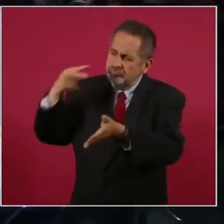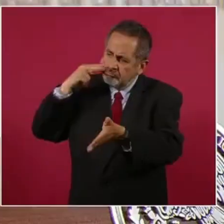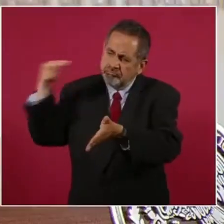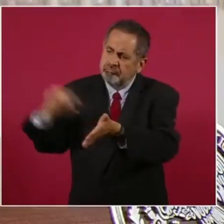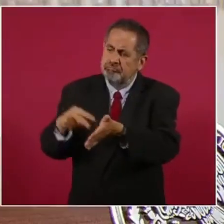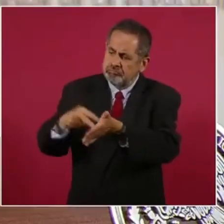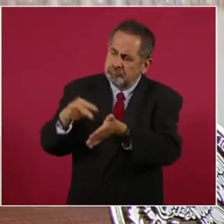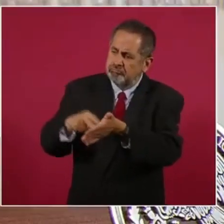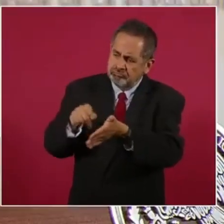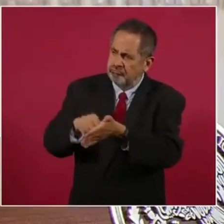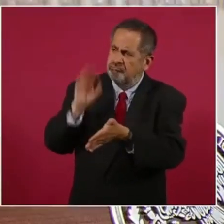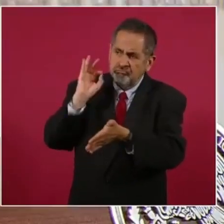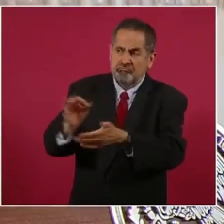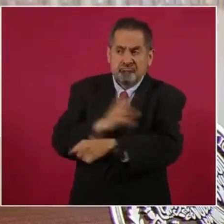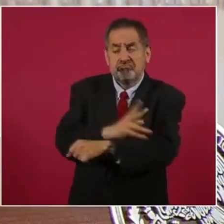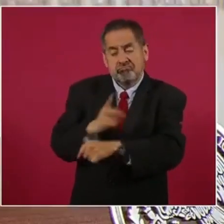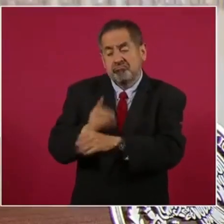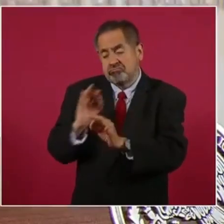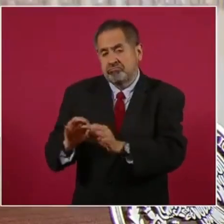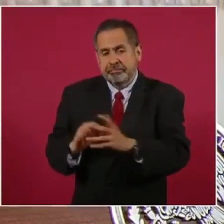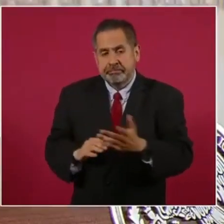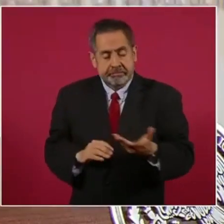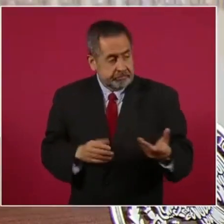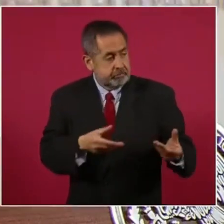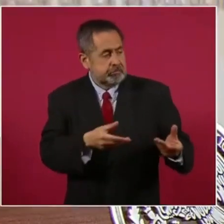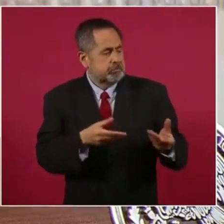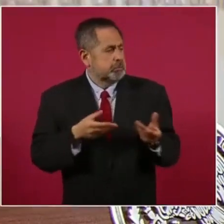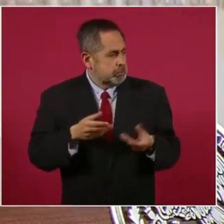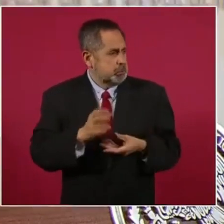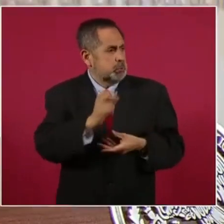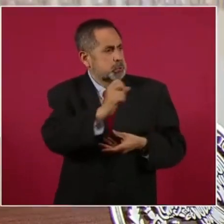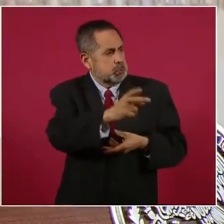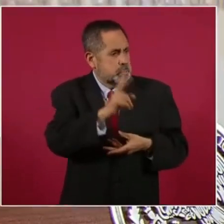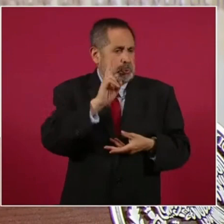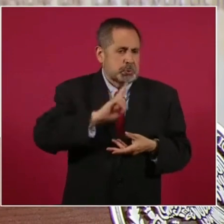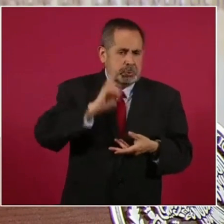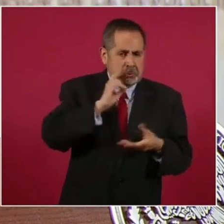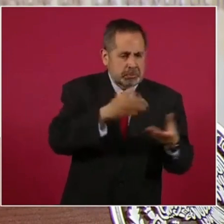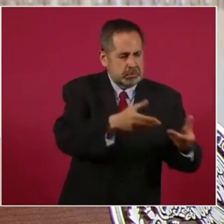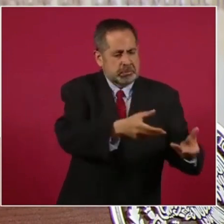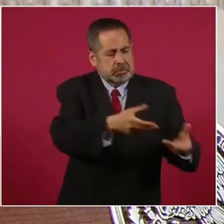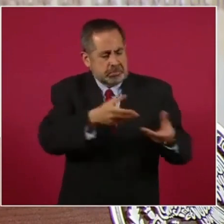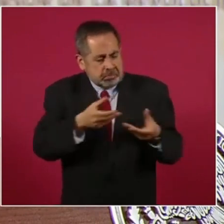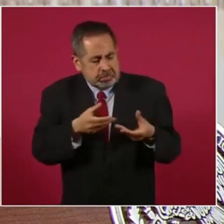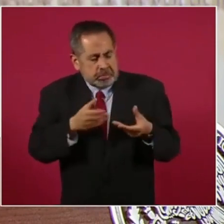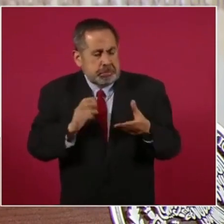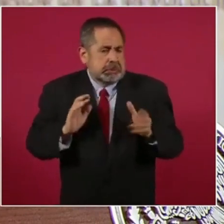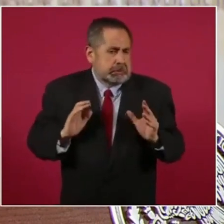pero que querían entregarme el documento. Y se los recibí. Y así,